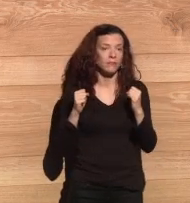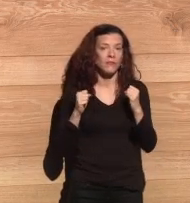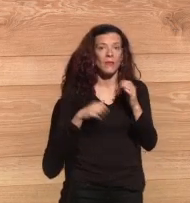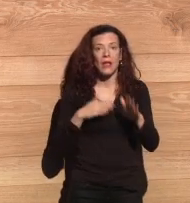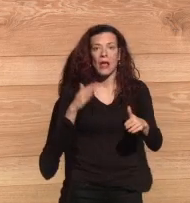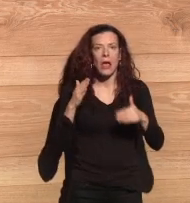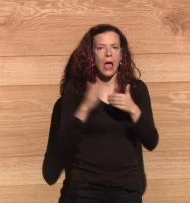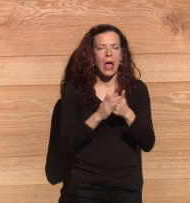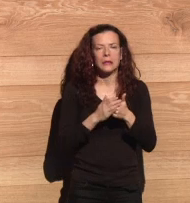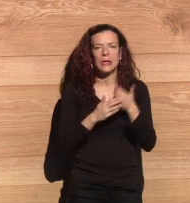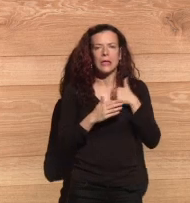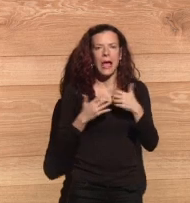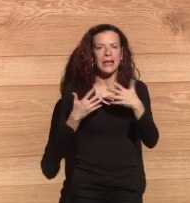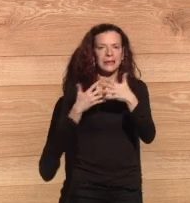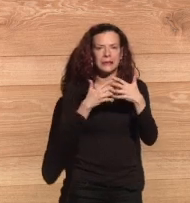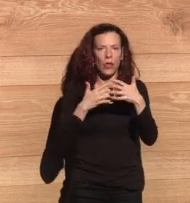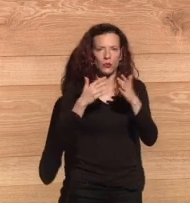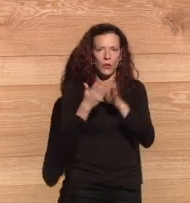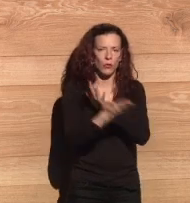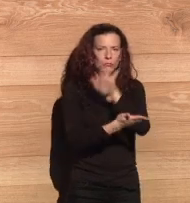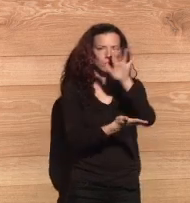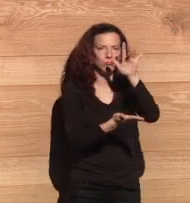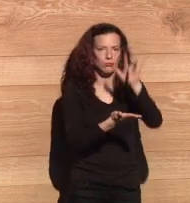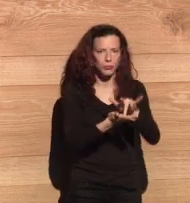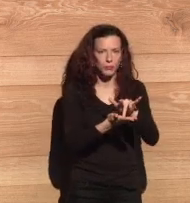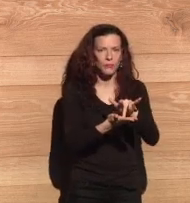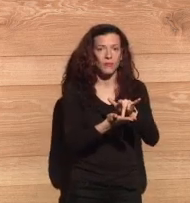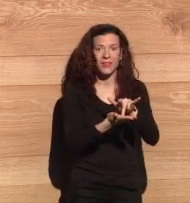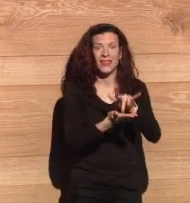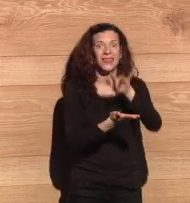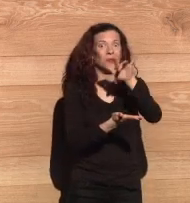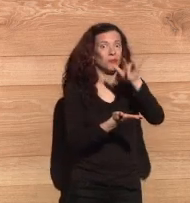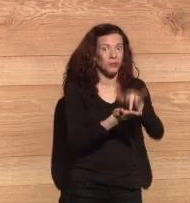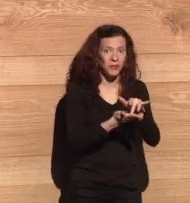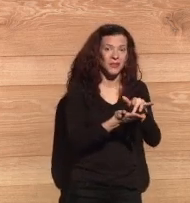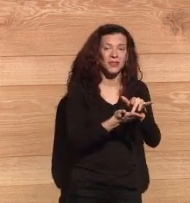hasta que llegaron a Estados Unidos, ¿no? No más llegar para regresar, ¿no?